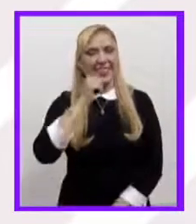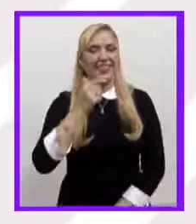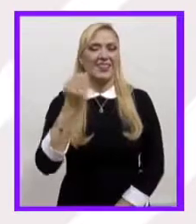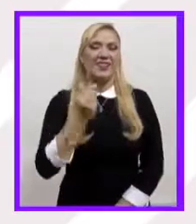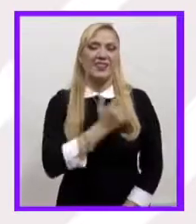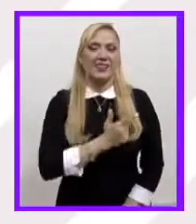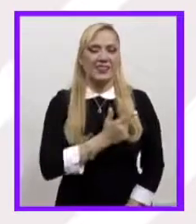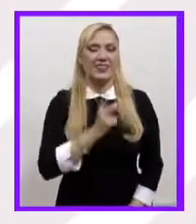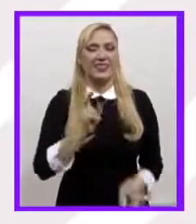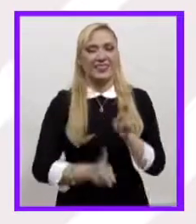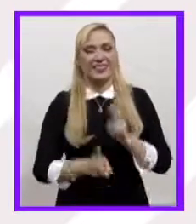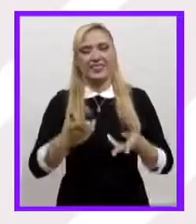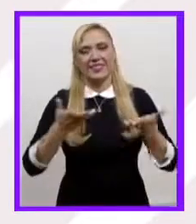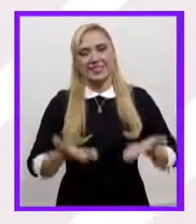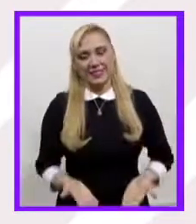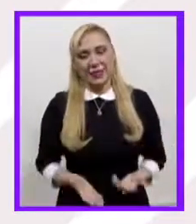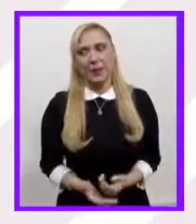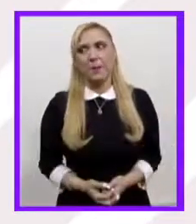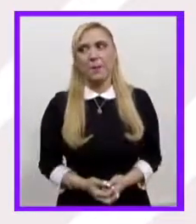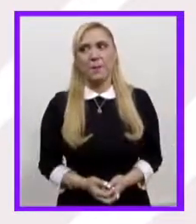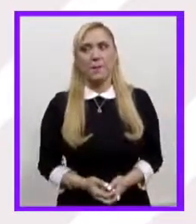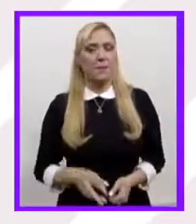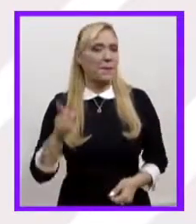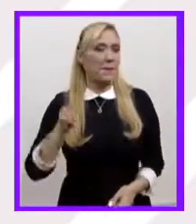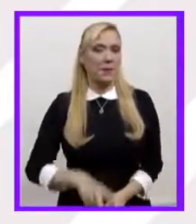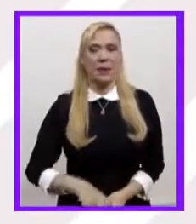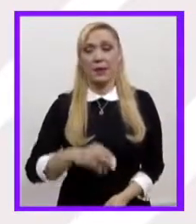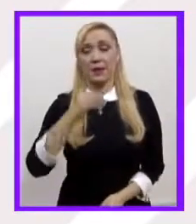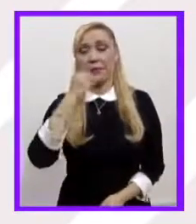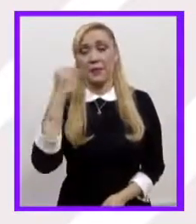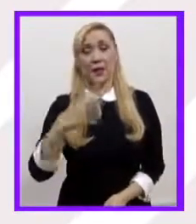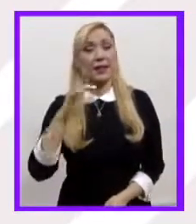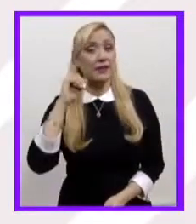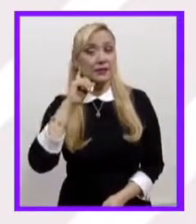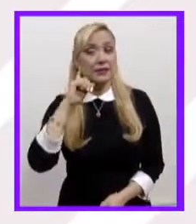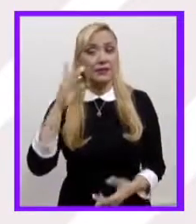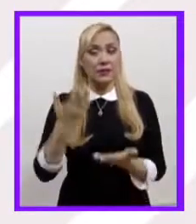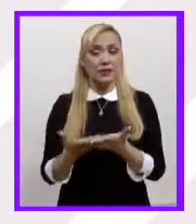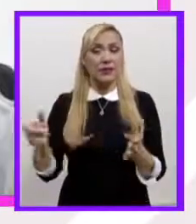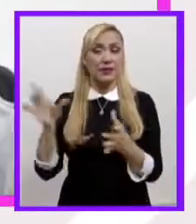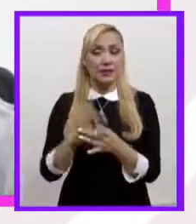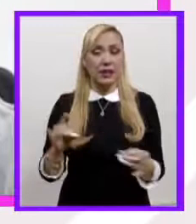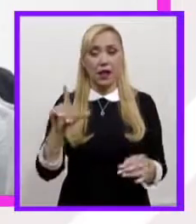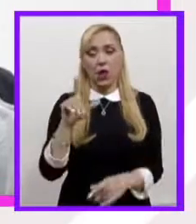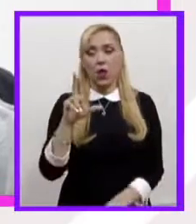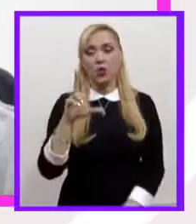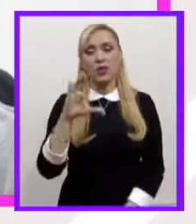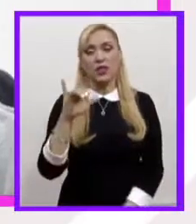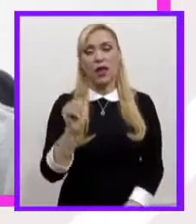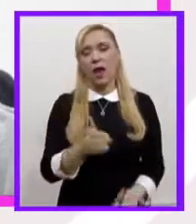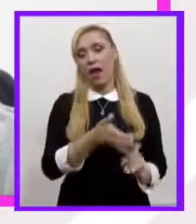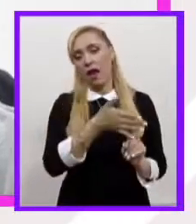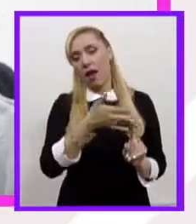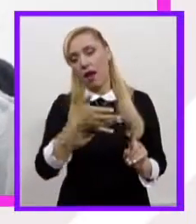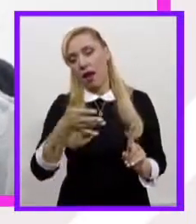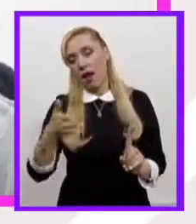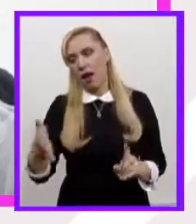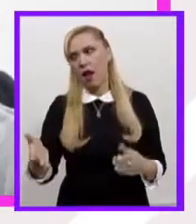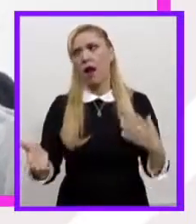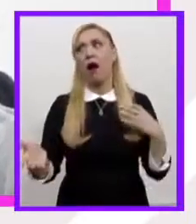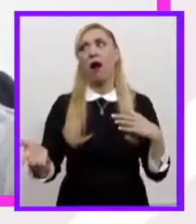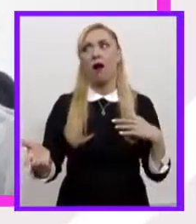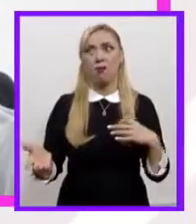estar contigo en este espacio y ha sido extraordinario escuchar a Lucía y toda esta explicación sobre por